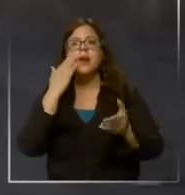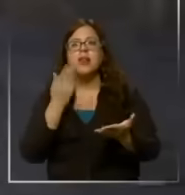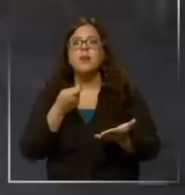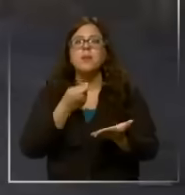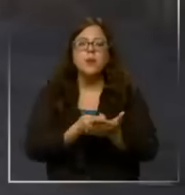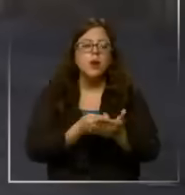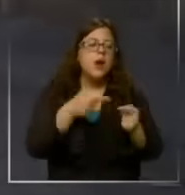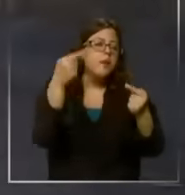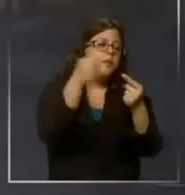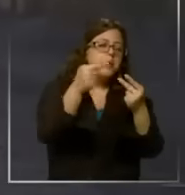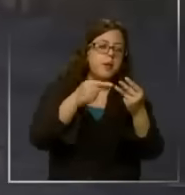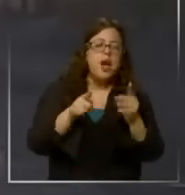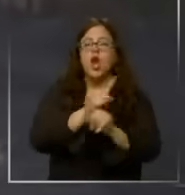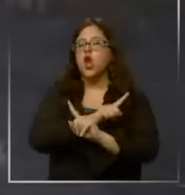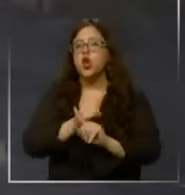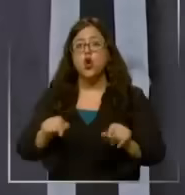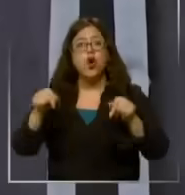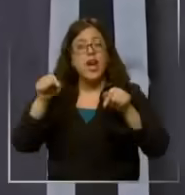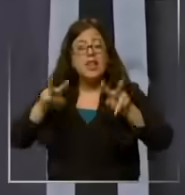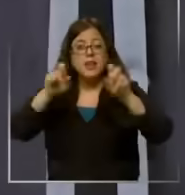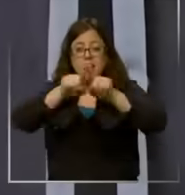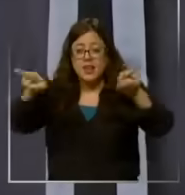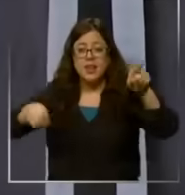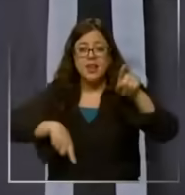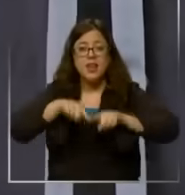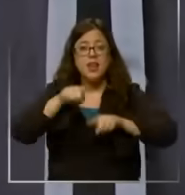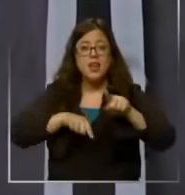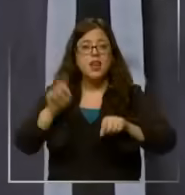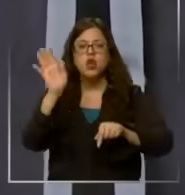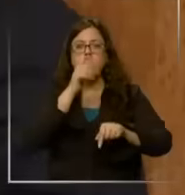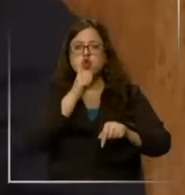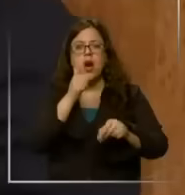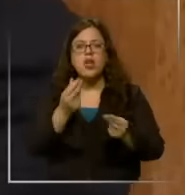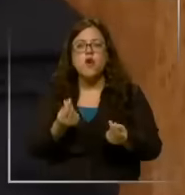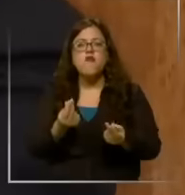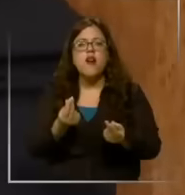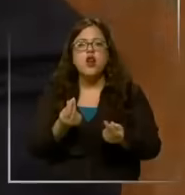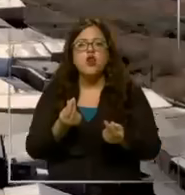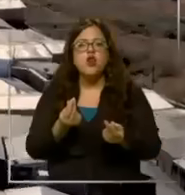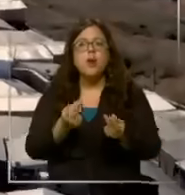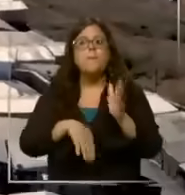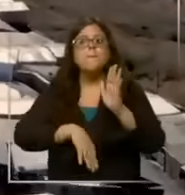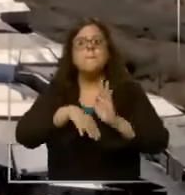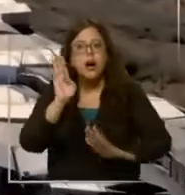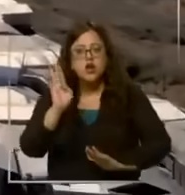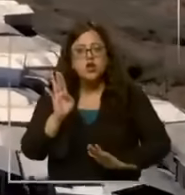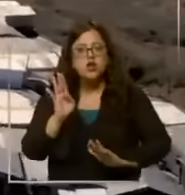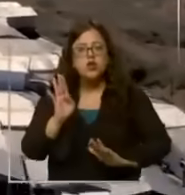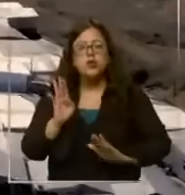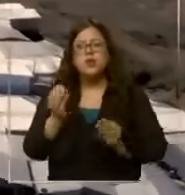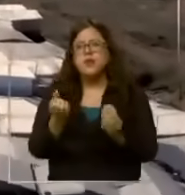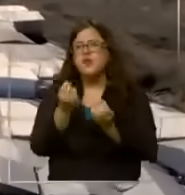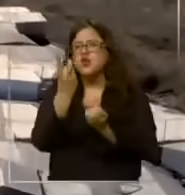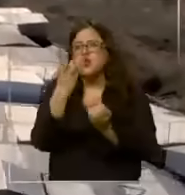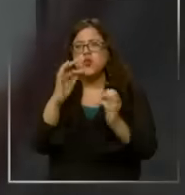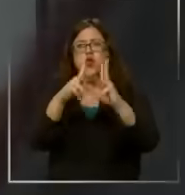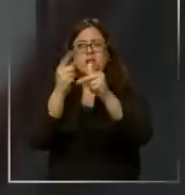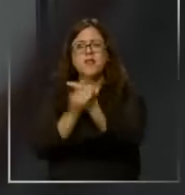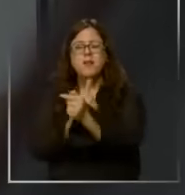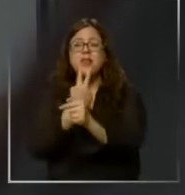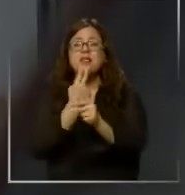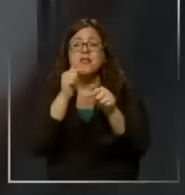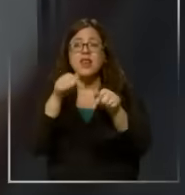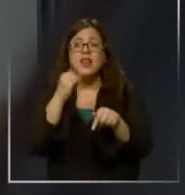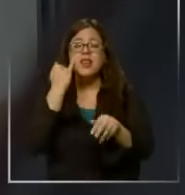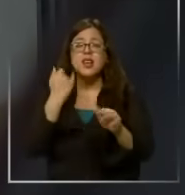B. Tiene que ver con que el suelo se escapó del valor controlable. Tiene un valor muy alto. Pero la cantidad de familias que hoy habitan en este lugar